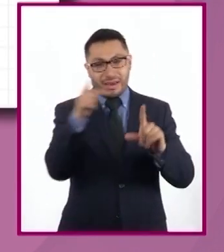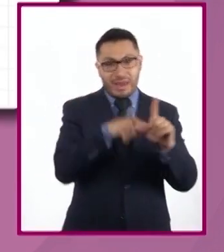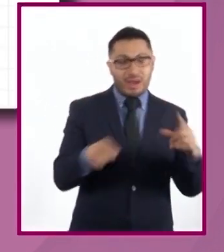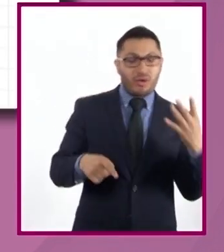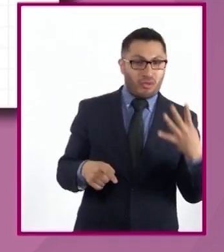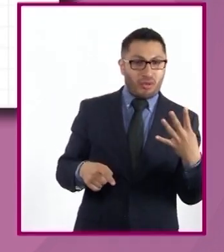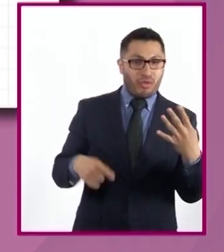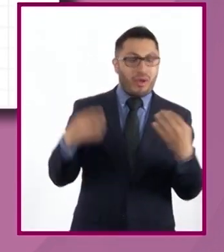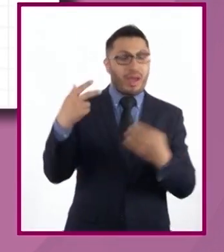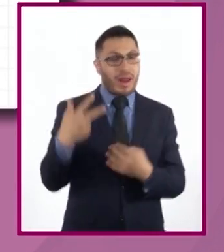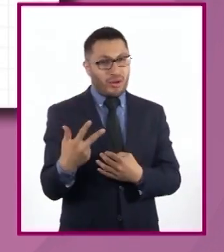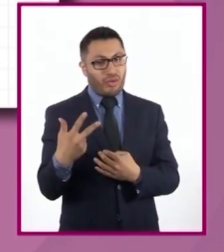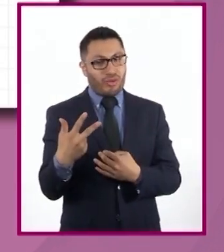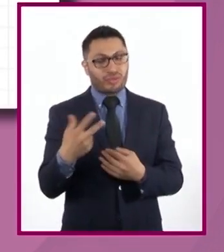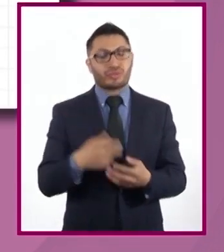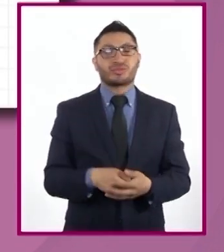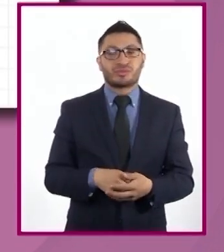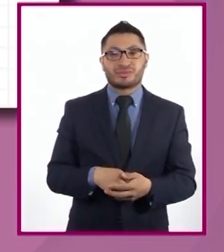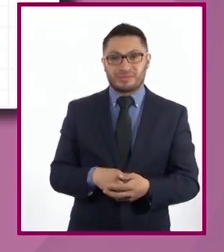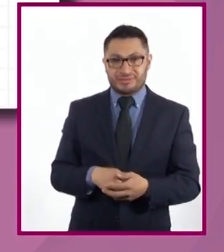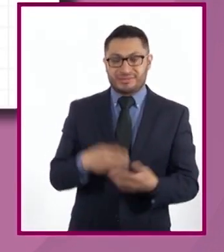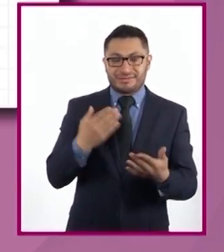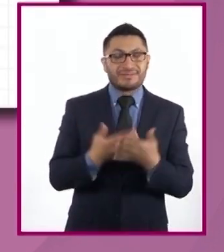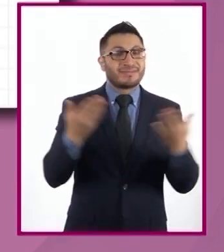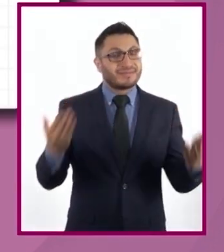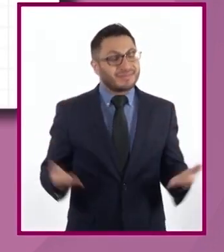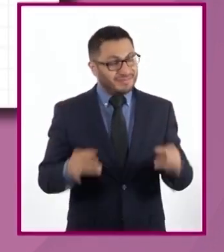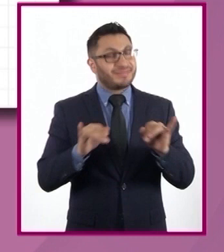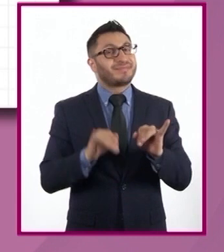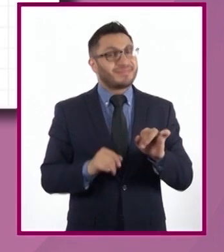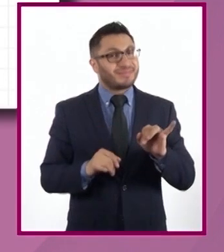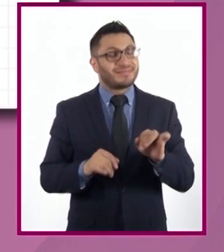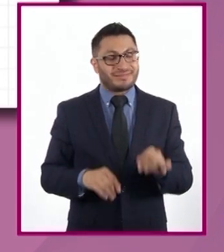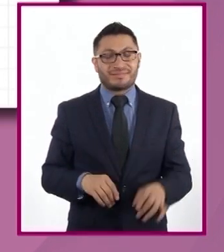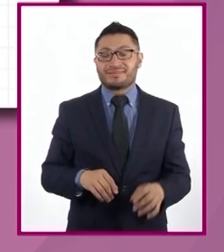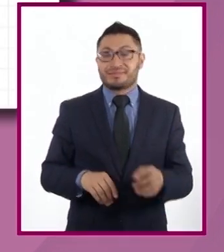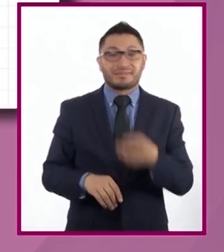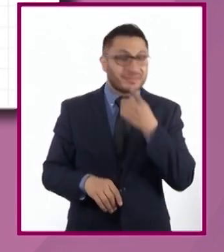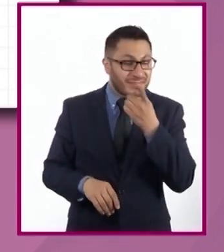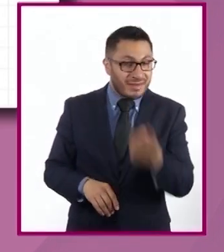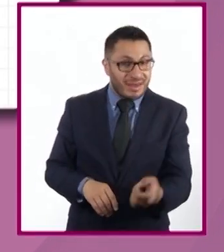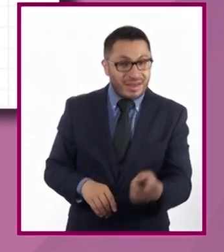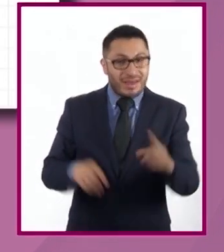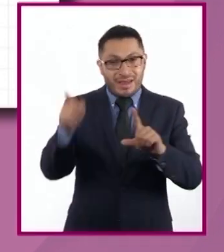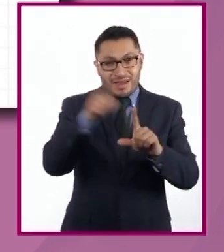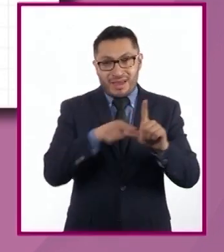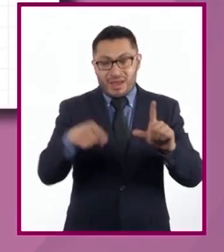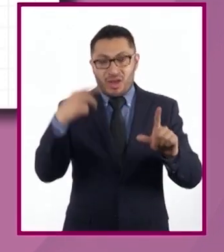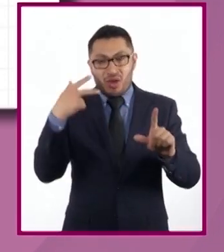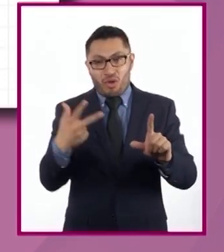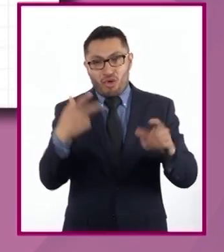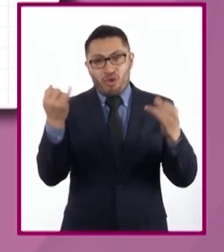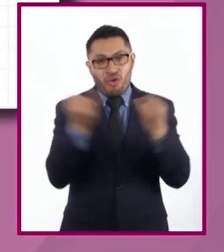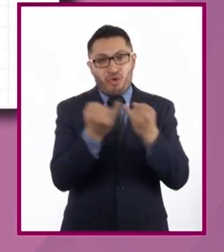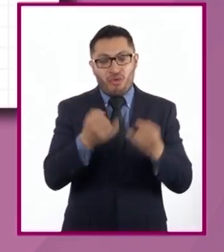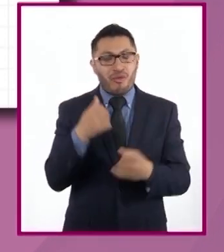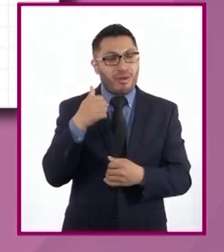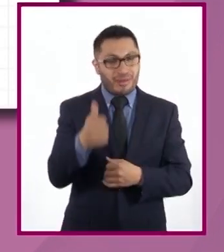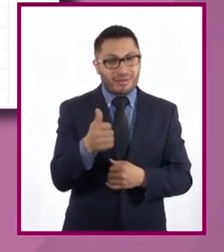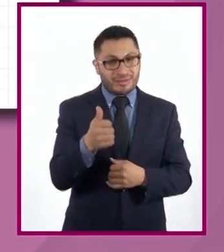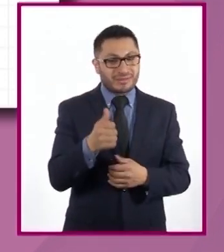ángulo 4 al 8. Ahora sí, podemos afirmar que el ángulo 8 es igual al